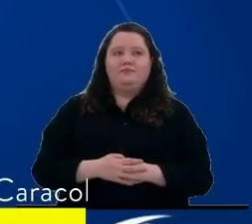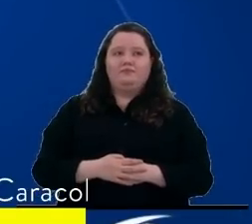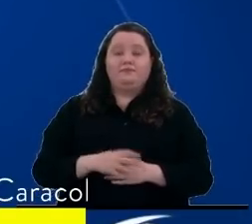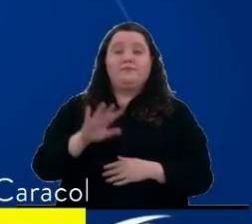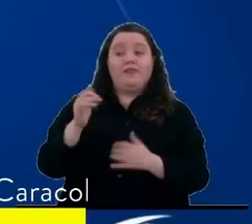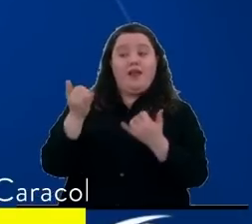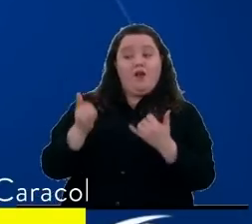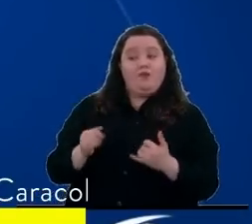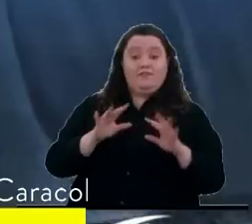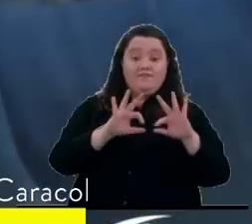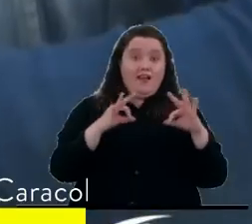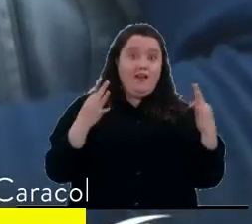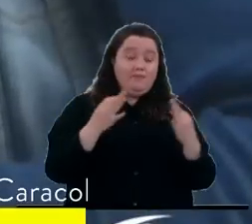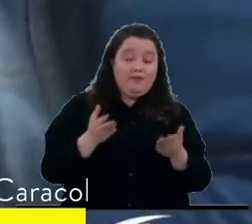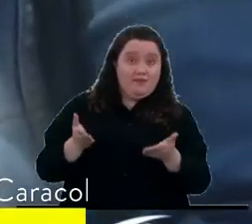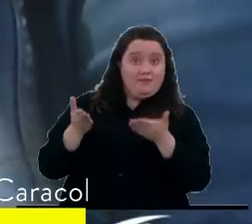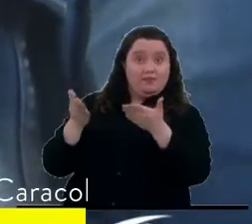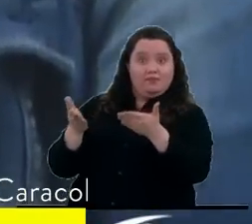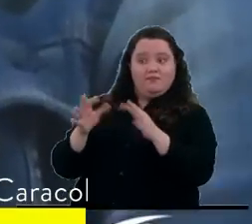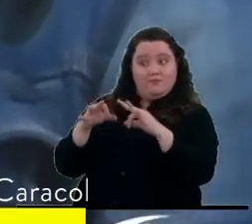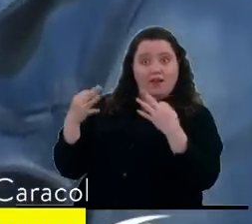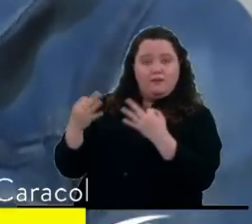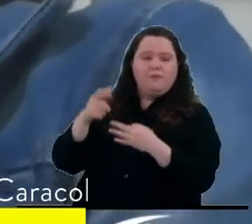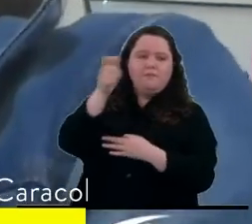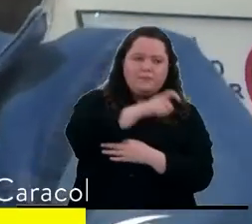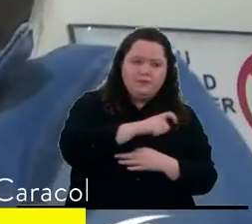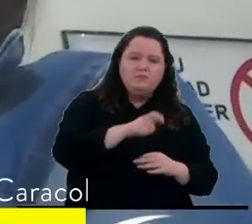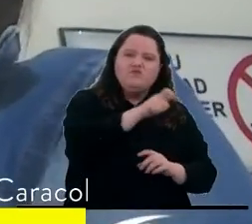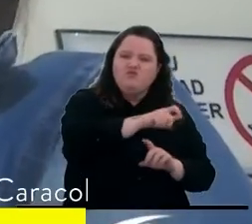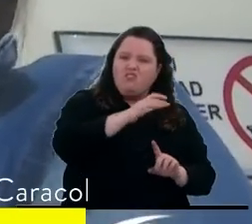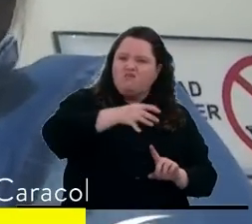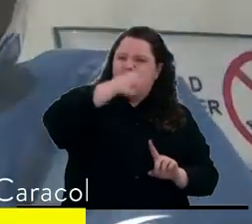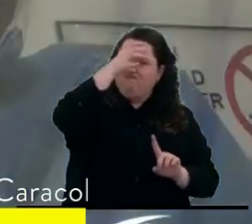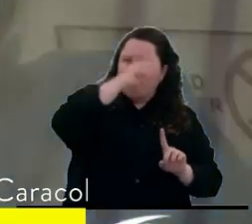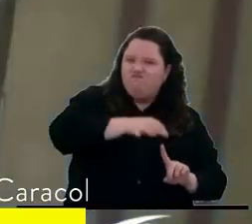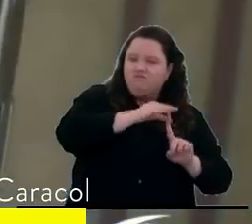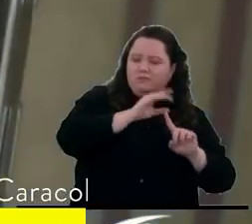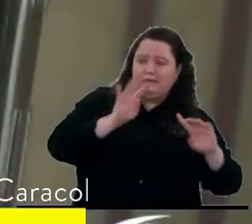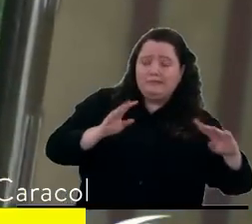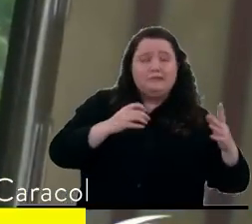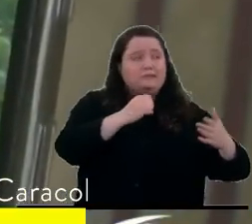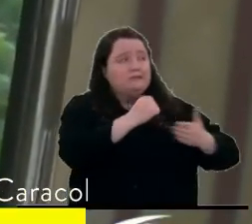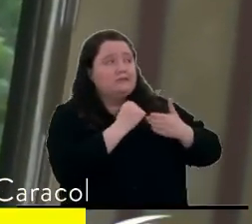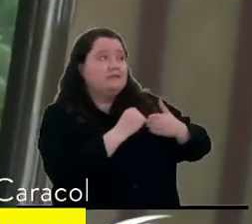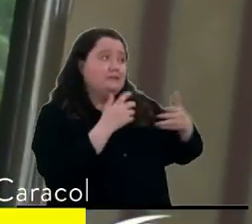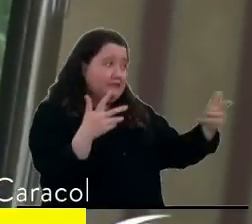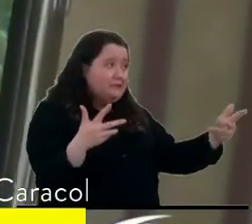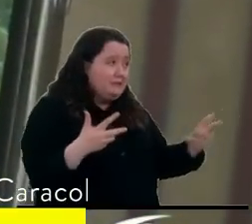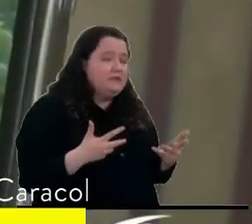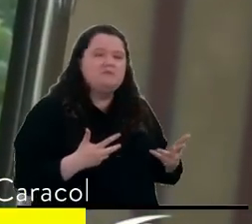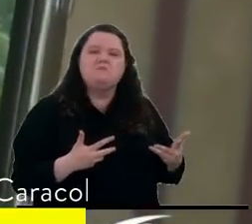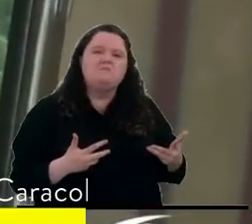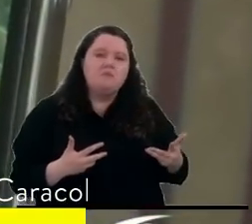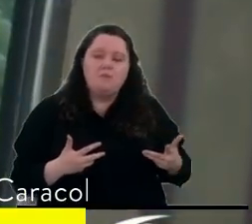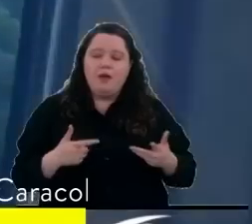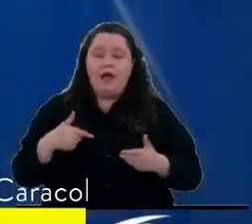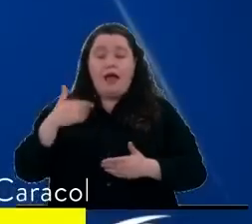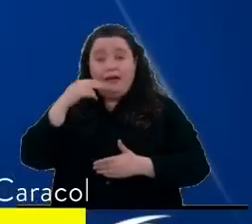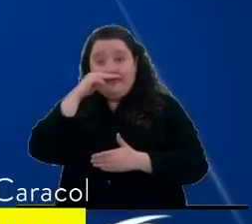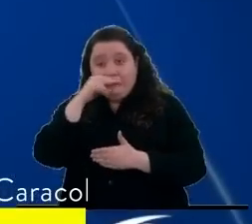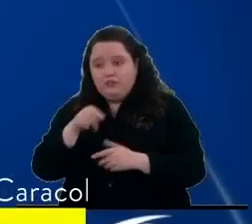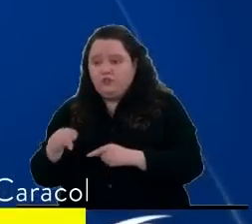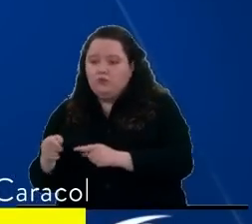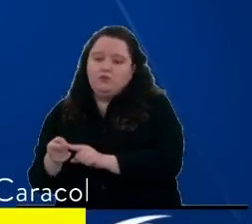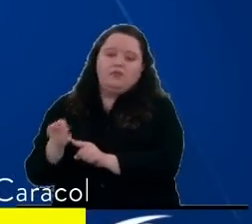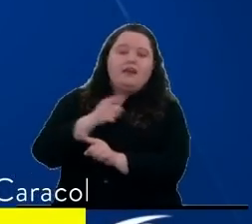Ahora esta familia solo espera que más personas y especialistas los puedan seguir ayudando para facilitar el traslado de Edwin a